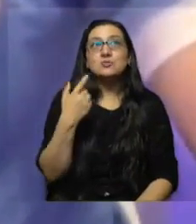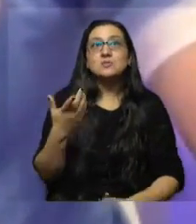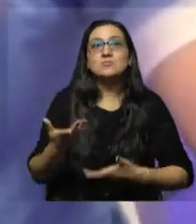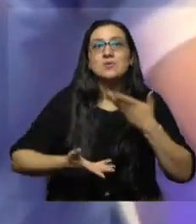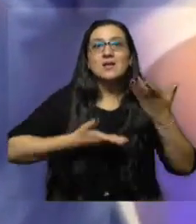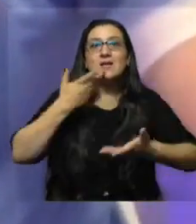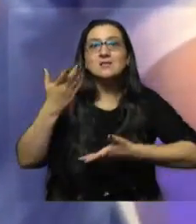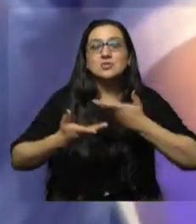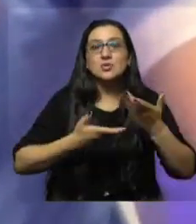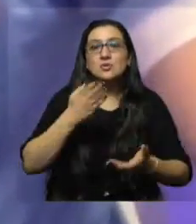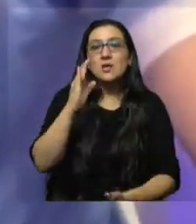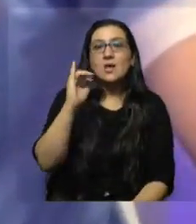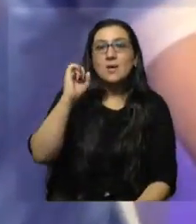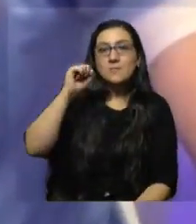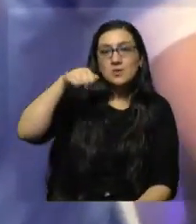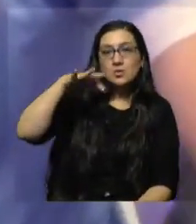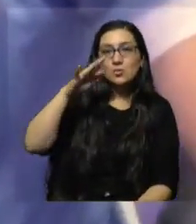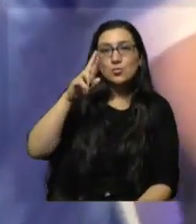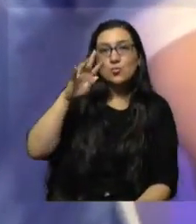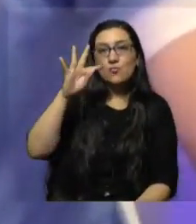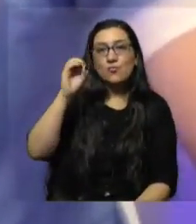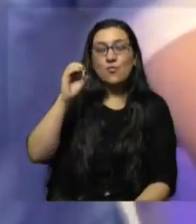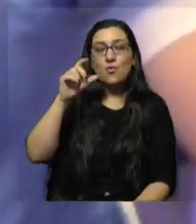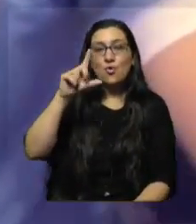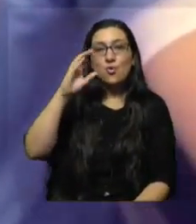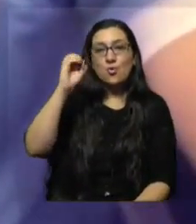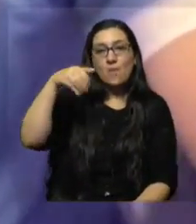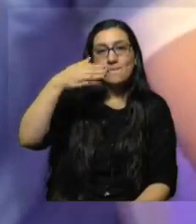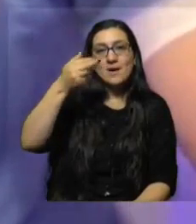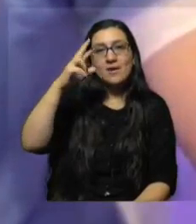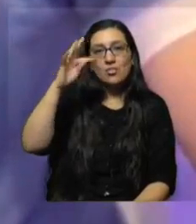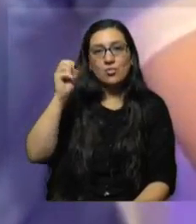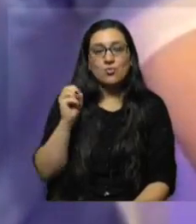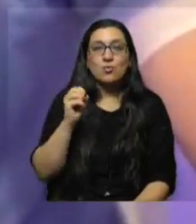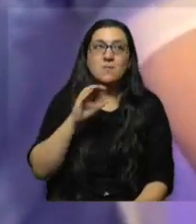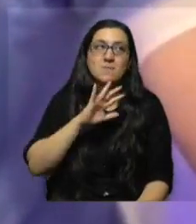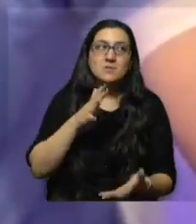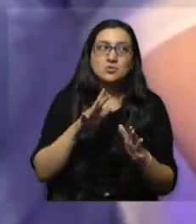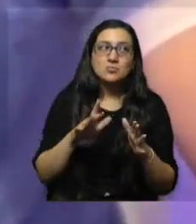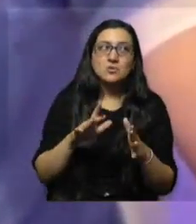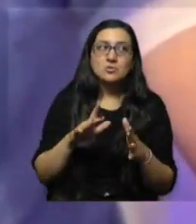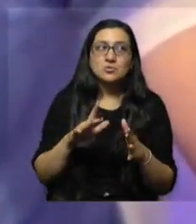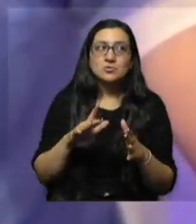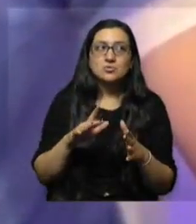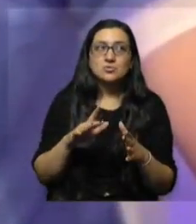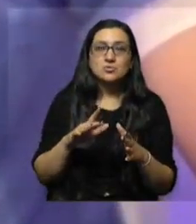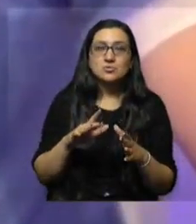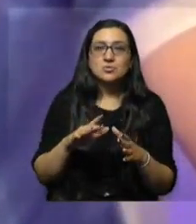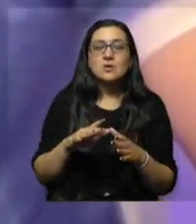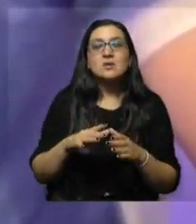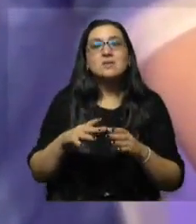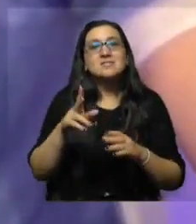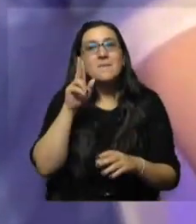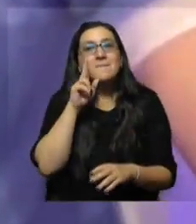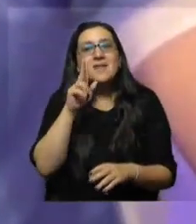la canción de Pitufo Lombardo, Descolgando el Cielo, que llegó más o menos a las 700.000 reproducciones